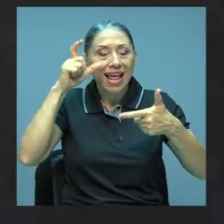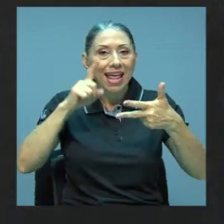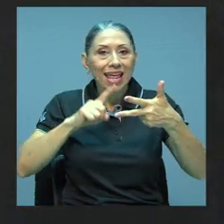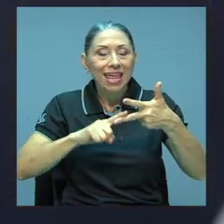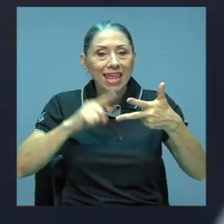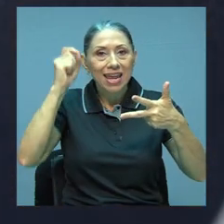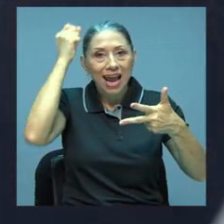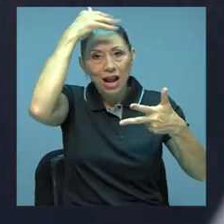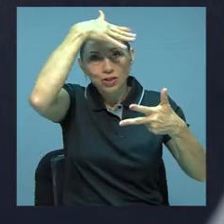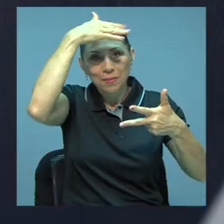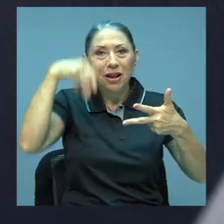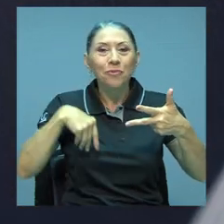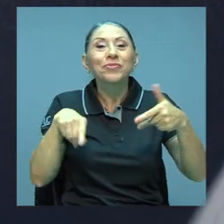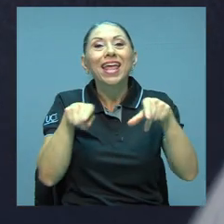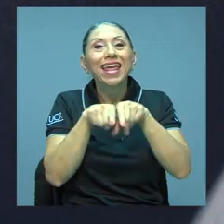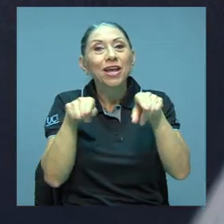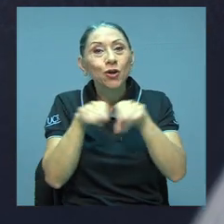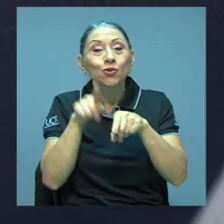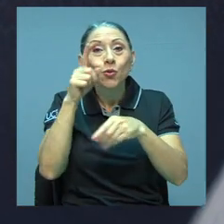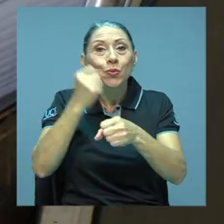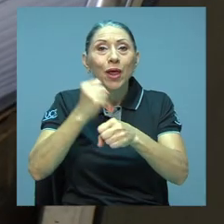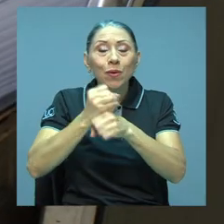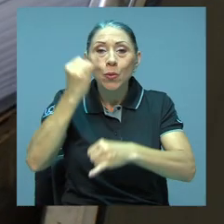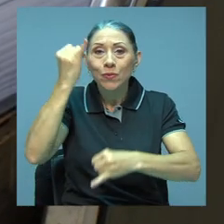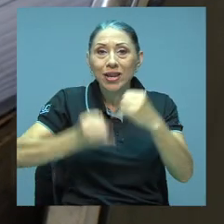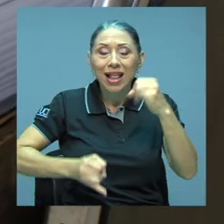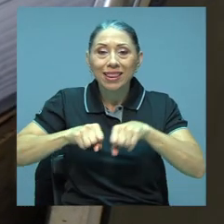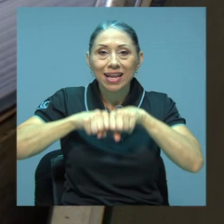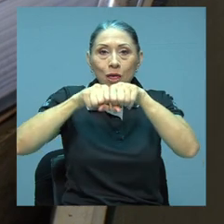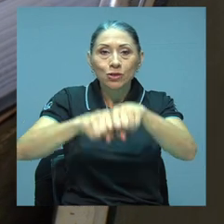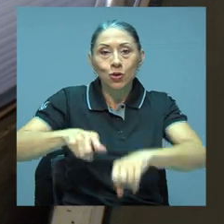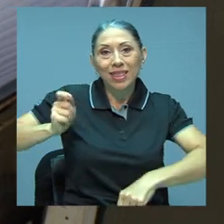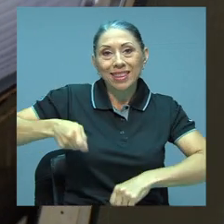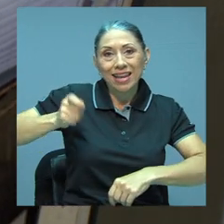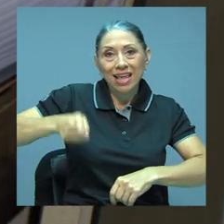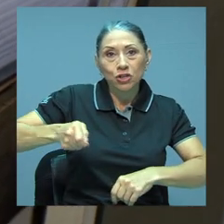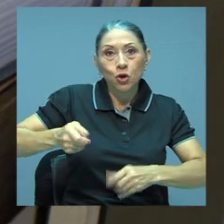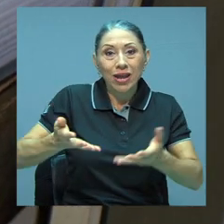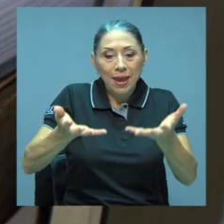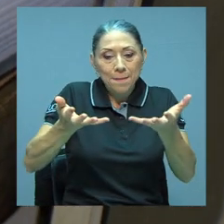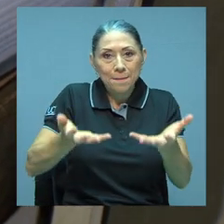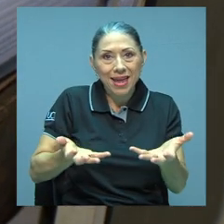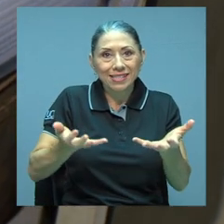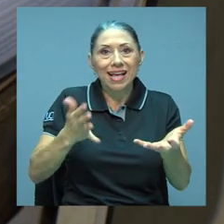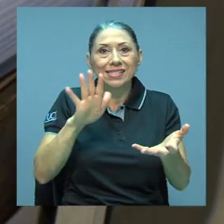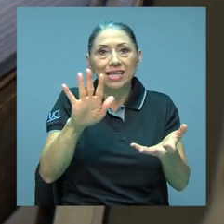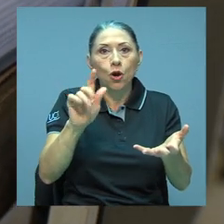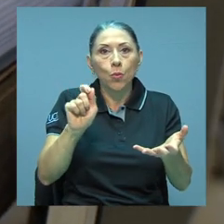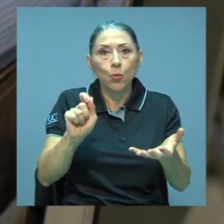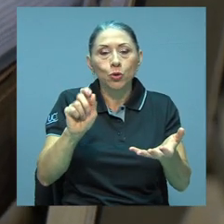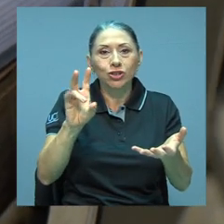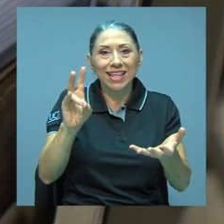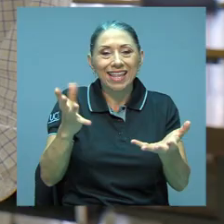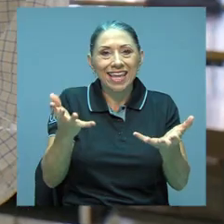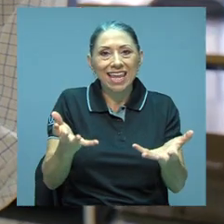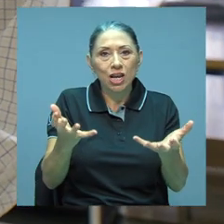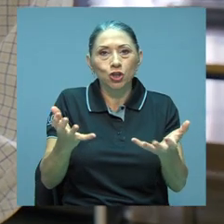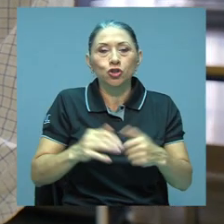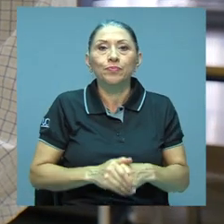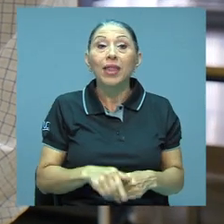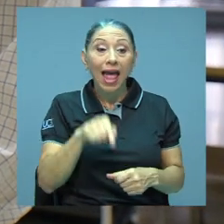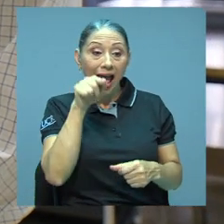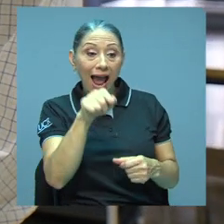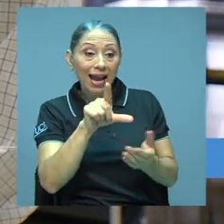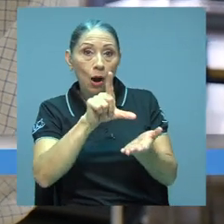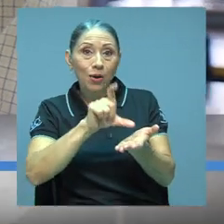Ángel Rodríguez y Carlos Alvarado, e incluso un trabajo final de graduación en Derecho que pesa 5.7 kilos. Acá